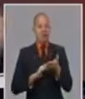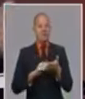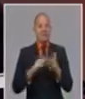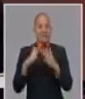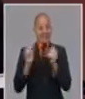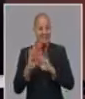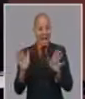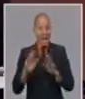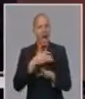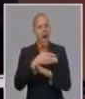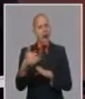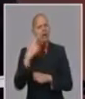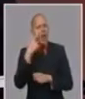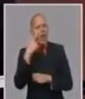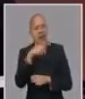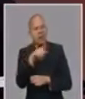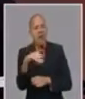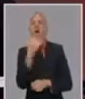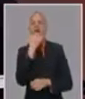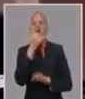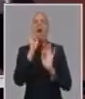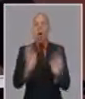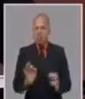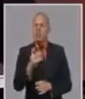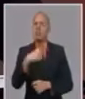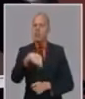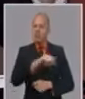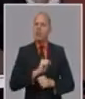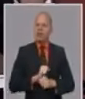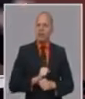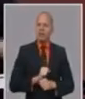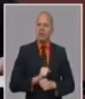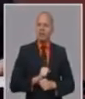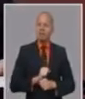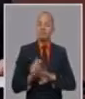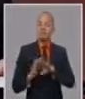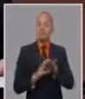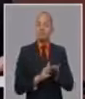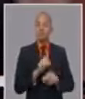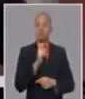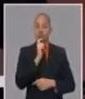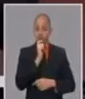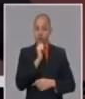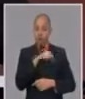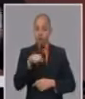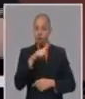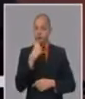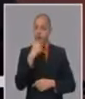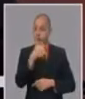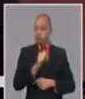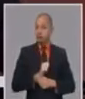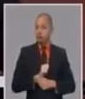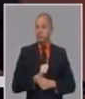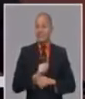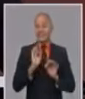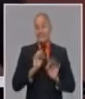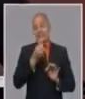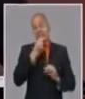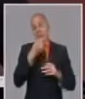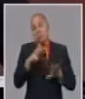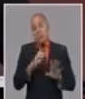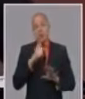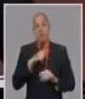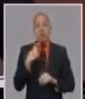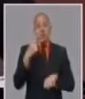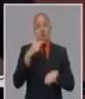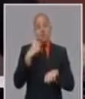son cosas sumamente interesantes y puede entonces desarrollar respuesta inmune a SARS-CoV-2 y quedar inmunodeprimido frente a otras enfermedades y